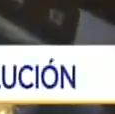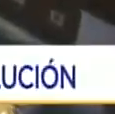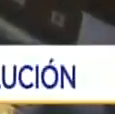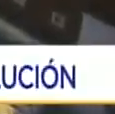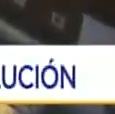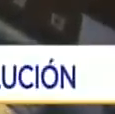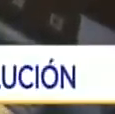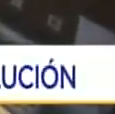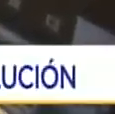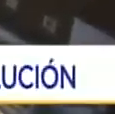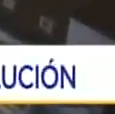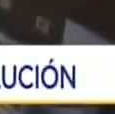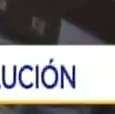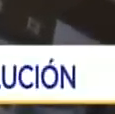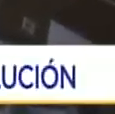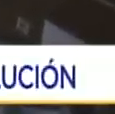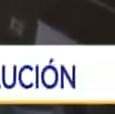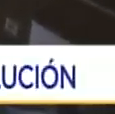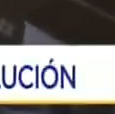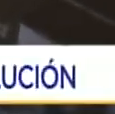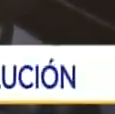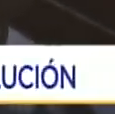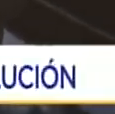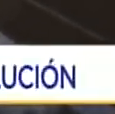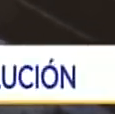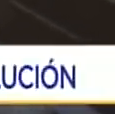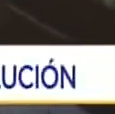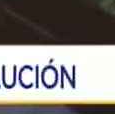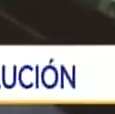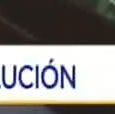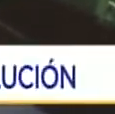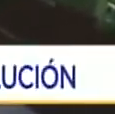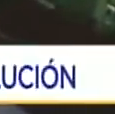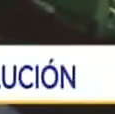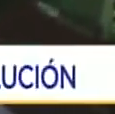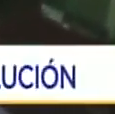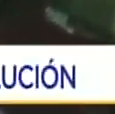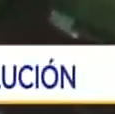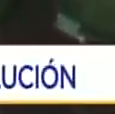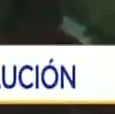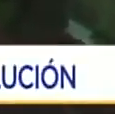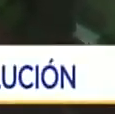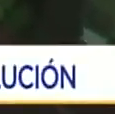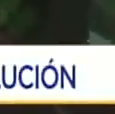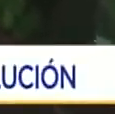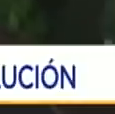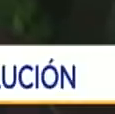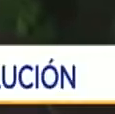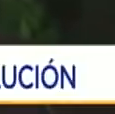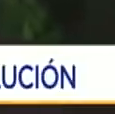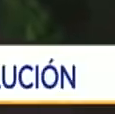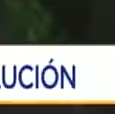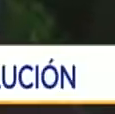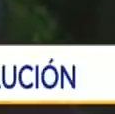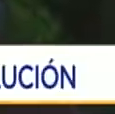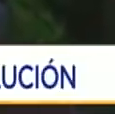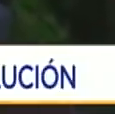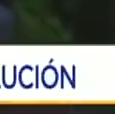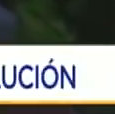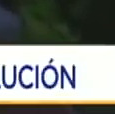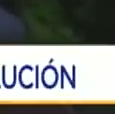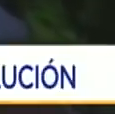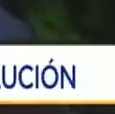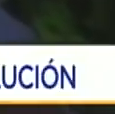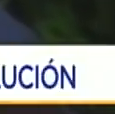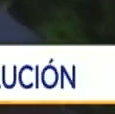Iniciamos esta transmisión desde el Palacio de Miraflores cuando ha culminado esta jornada histórica de este 21 de